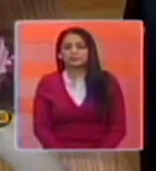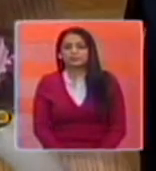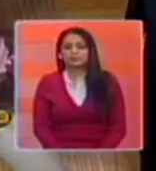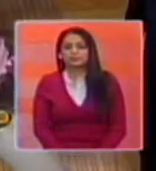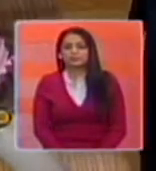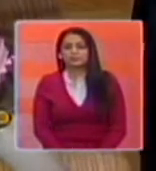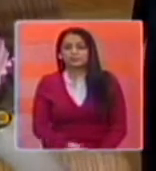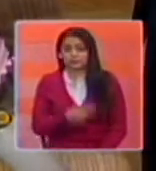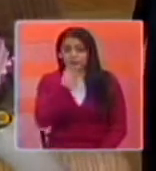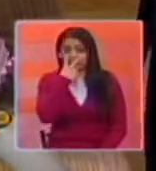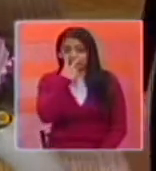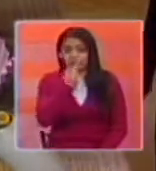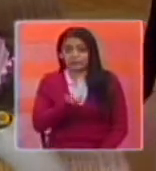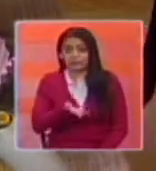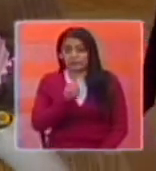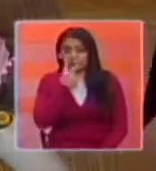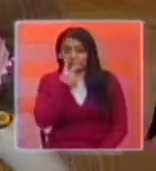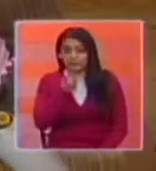Sacando, mire.